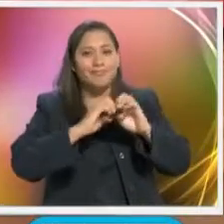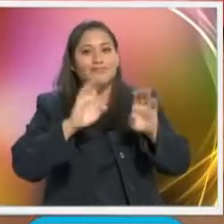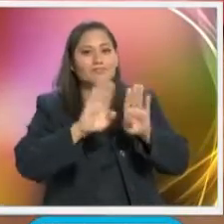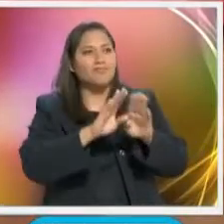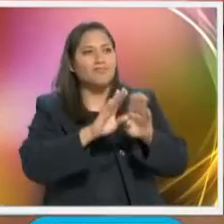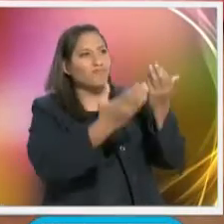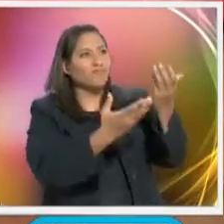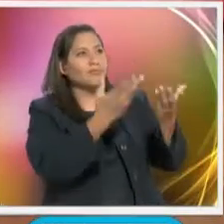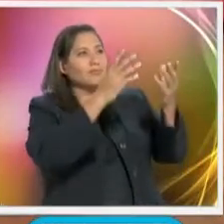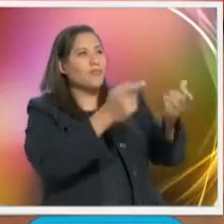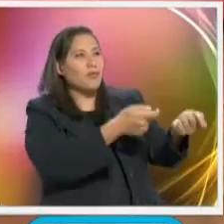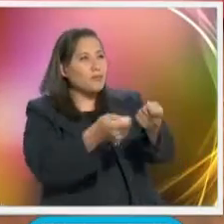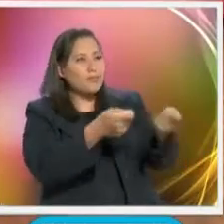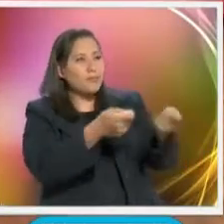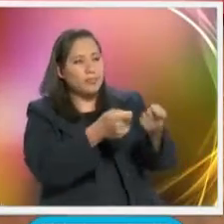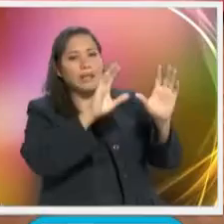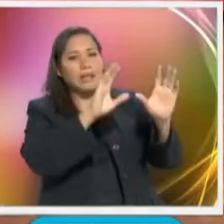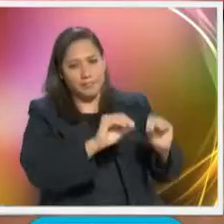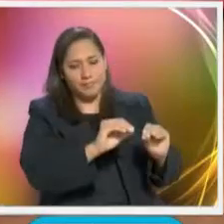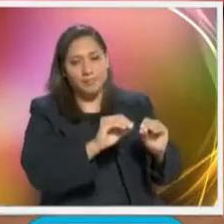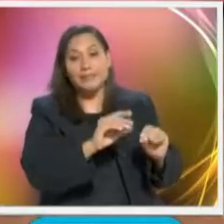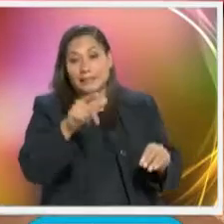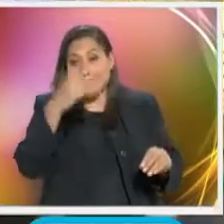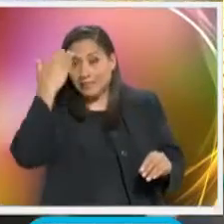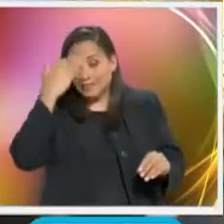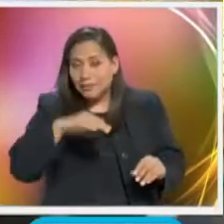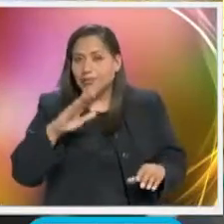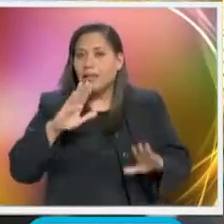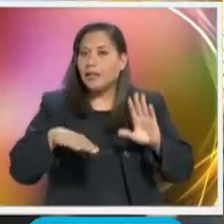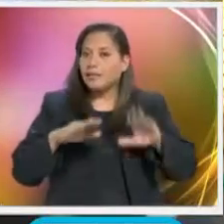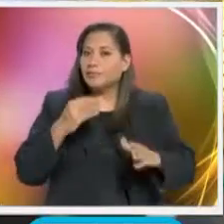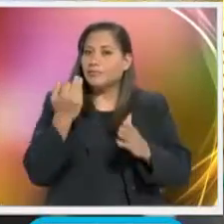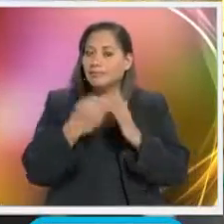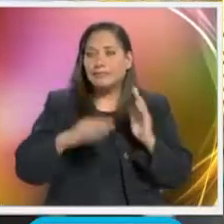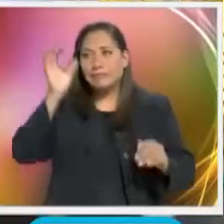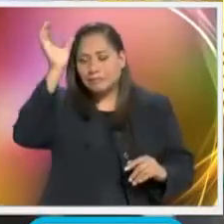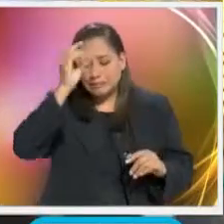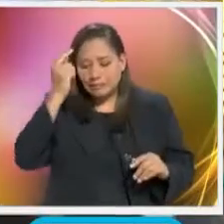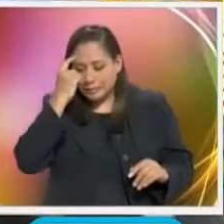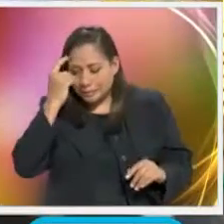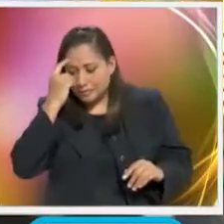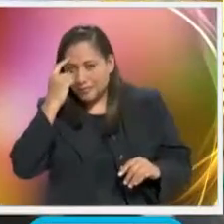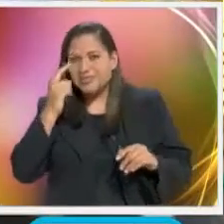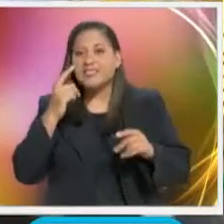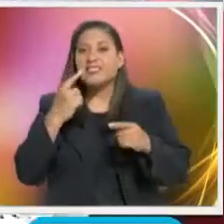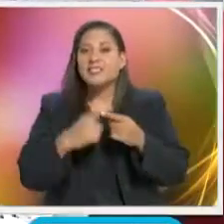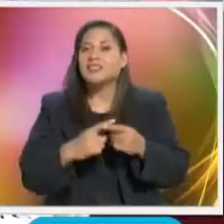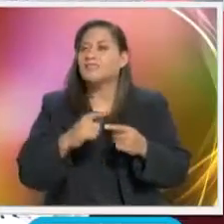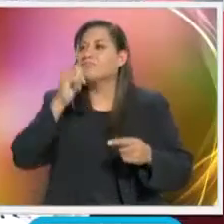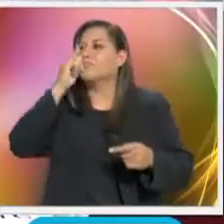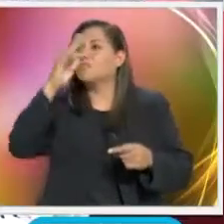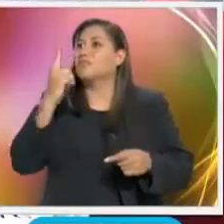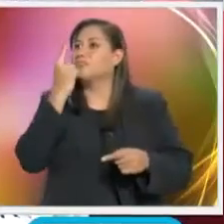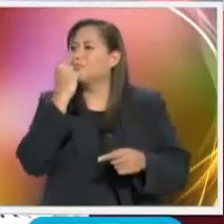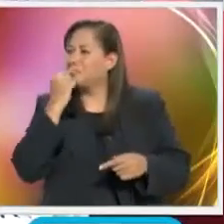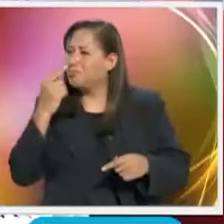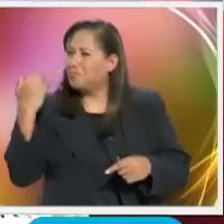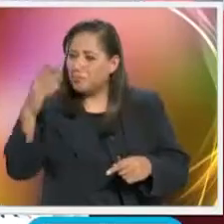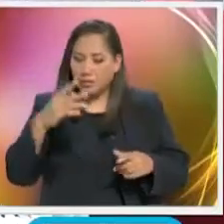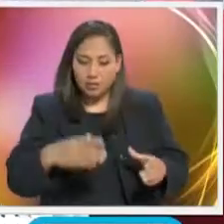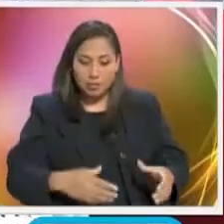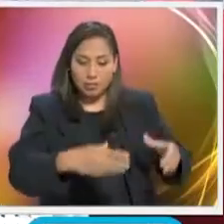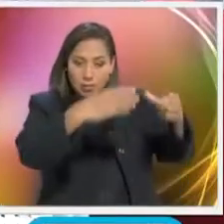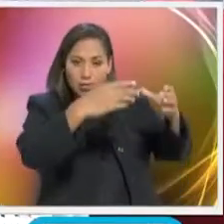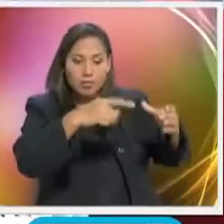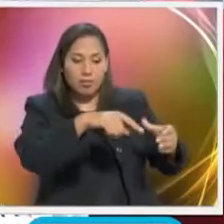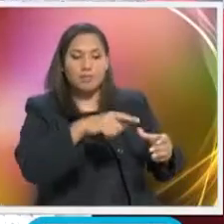los incendios. Creo que de repente nos falta conciencia. ¿Quién no se ha peleado de repente con un policía? Oye, es que aquí hay toma de bomberos y